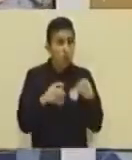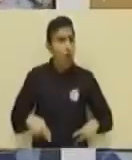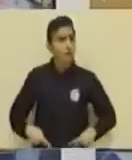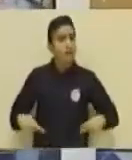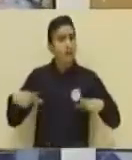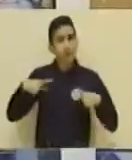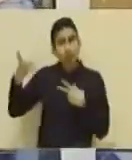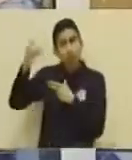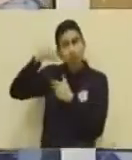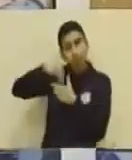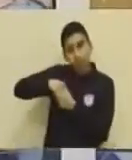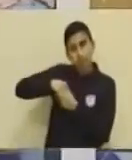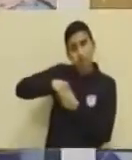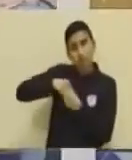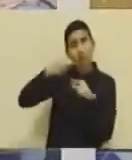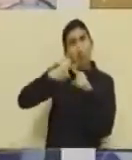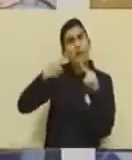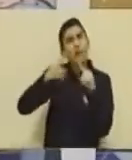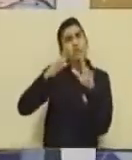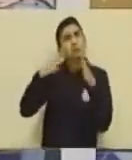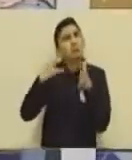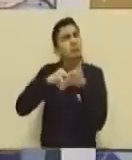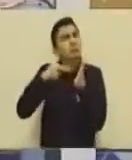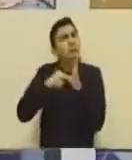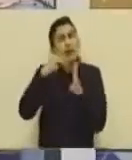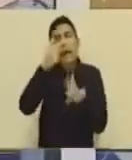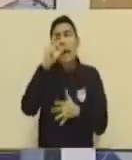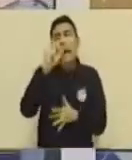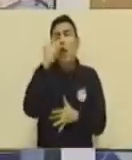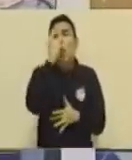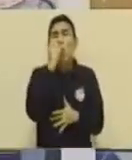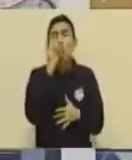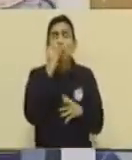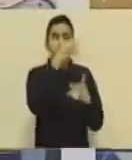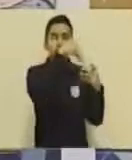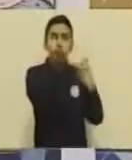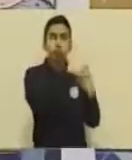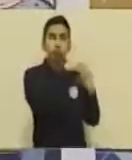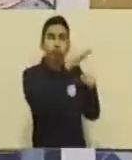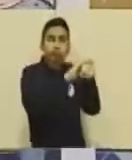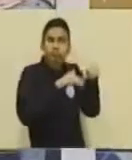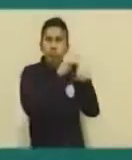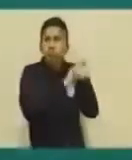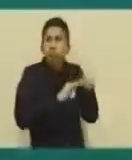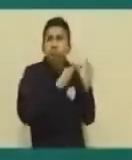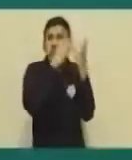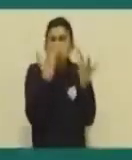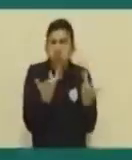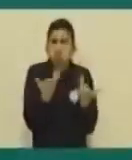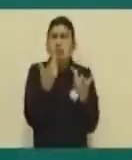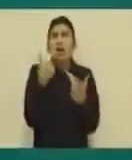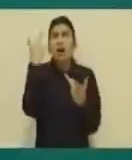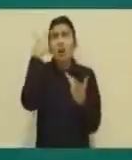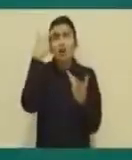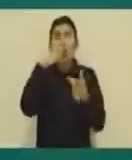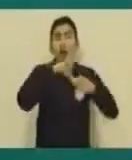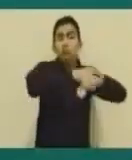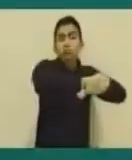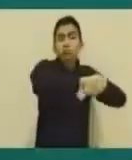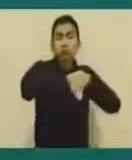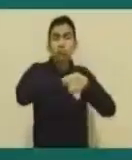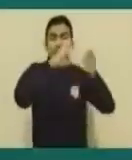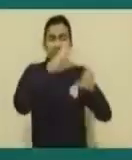vivido incluso en algún momento, ¿verdad? ¿Qué es el acoso? El acoso les voy a comentar que es un tipo